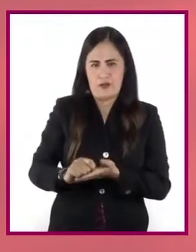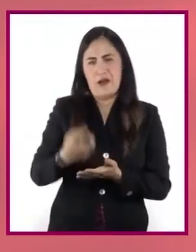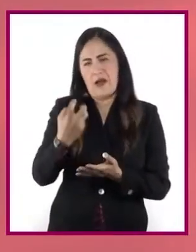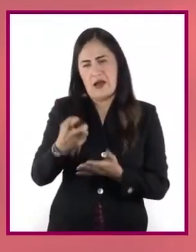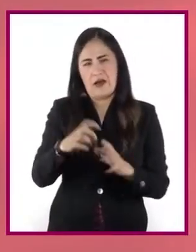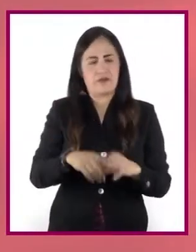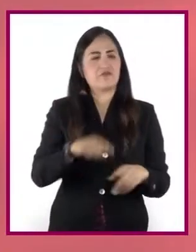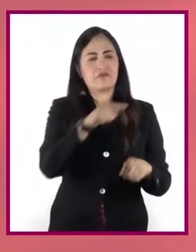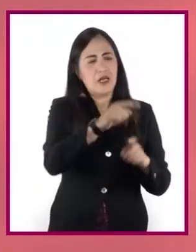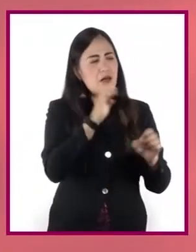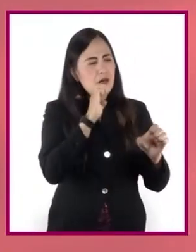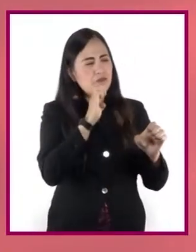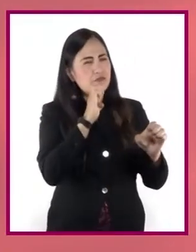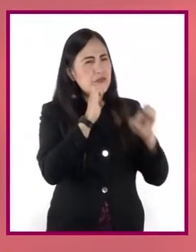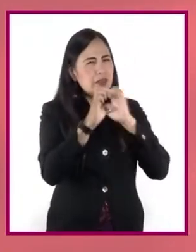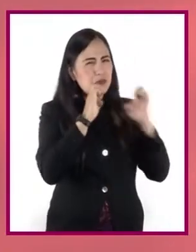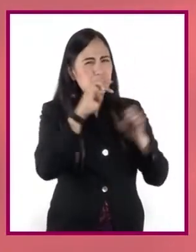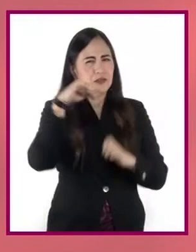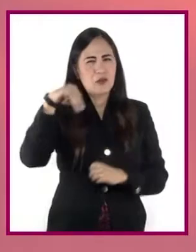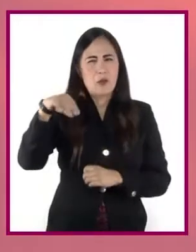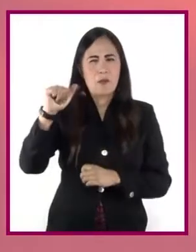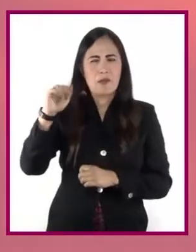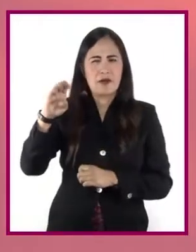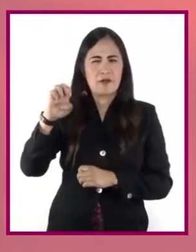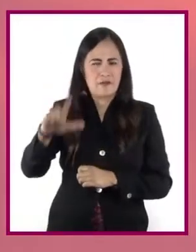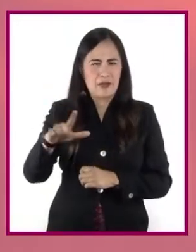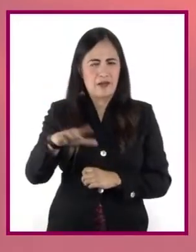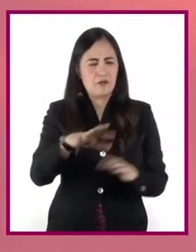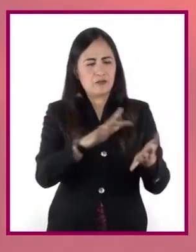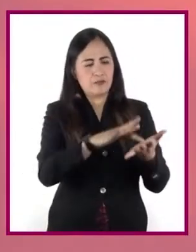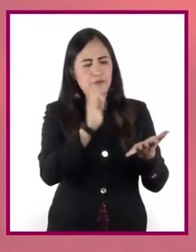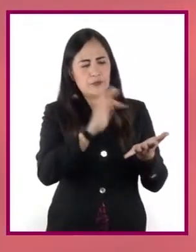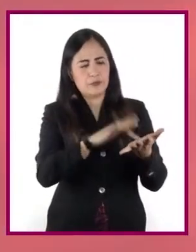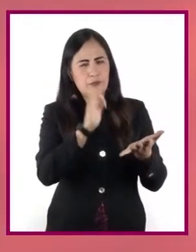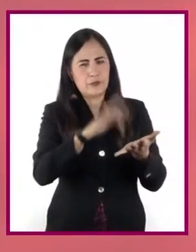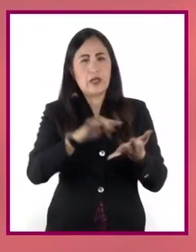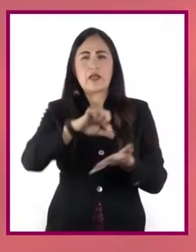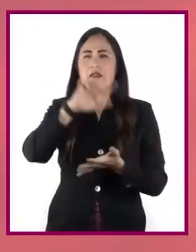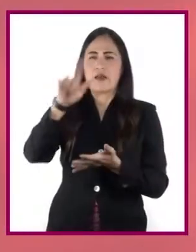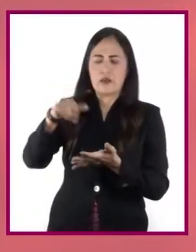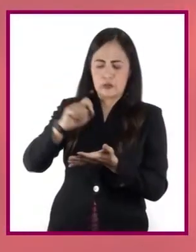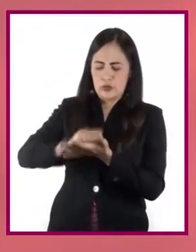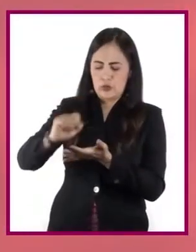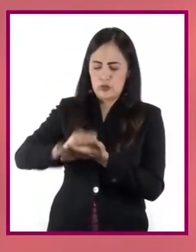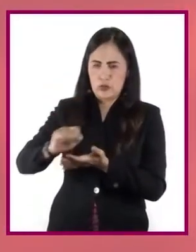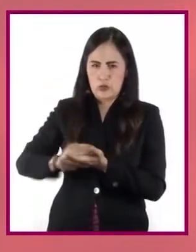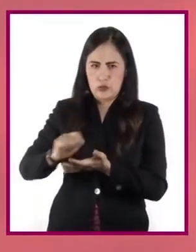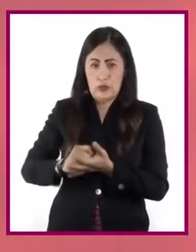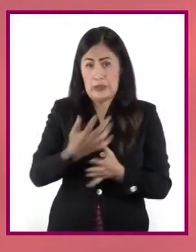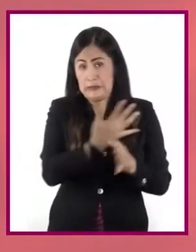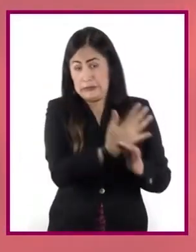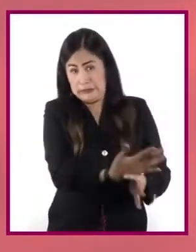algunos extractos de la entrevista a Mabel, un borrador utilizando las herramientas de citar o